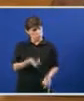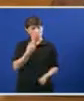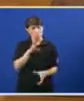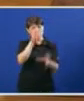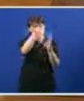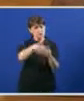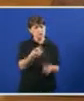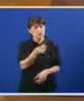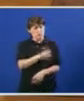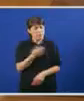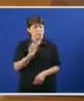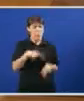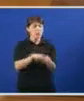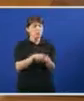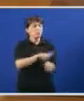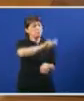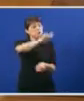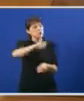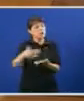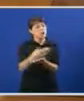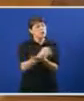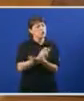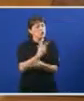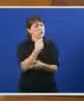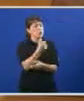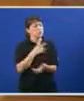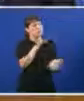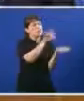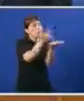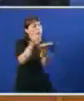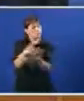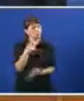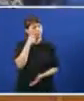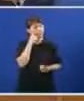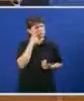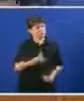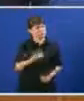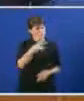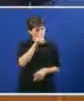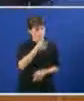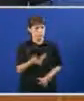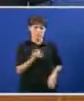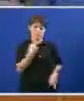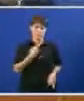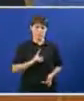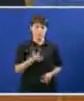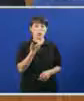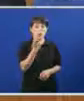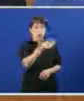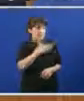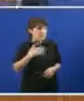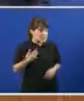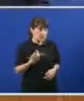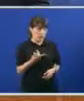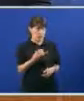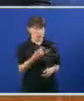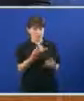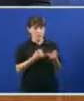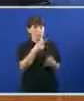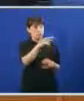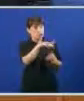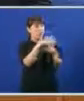vivimos as dificultades do conxunto do povo. Señor Méndez Romeu, si quere, aínda que non toca, podemos falar da súa